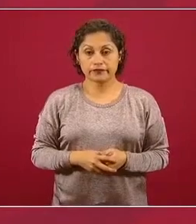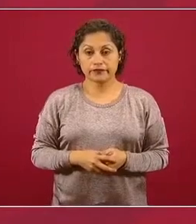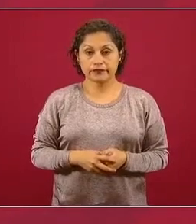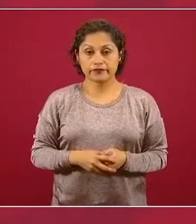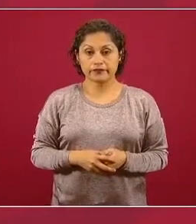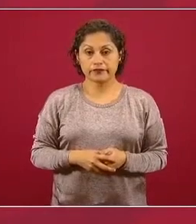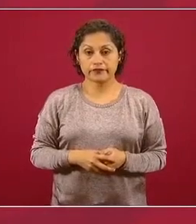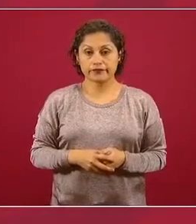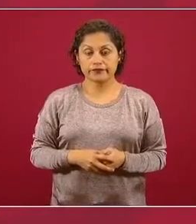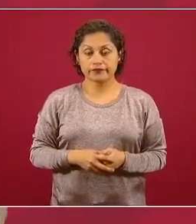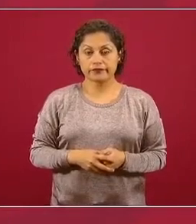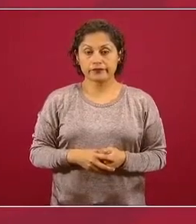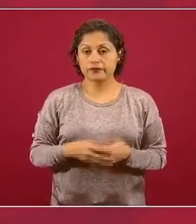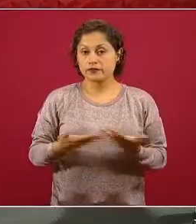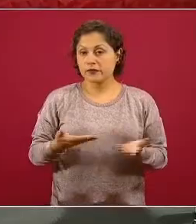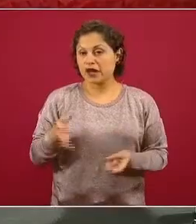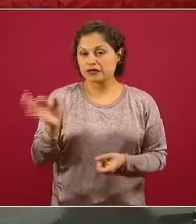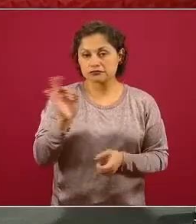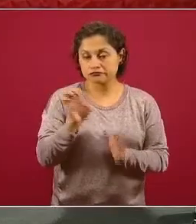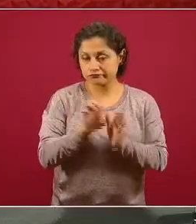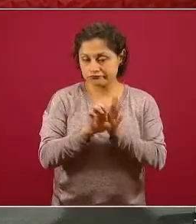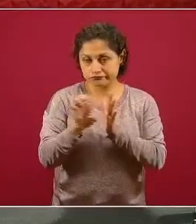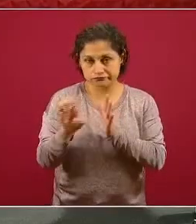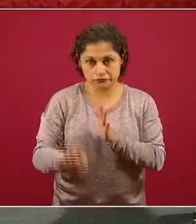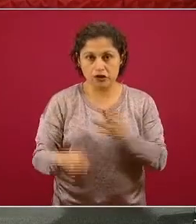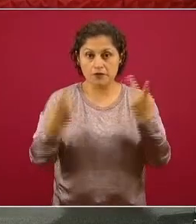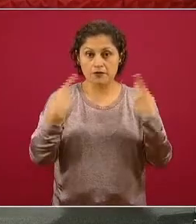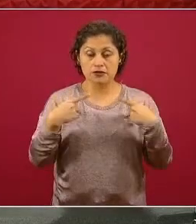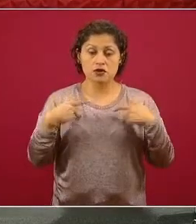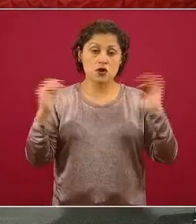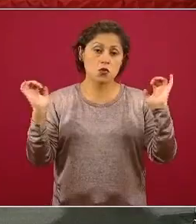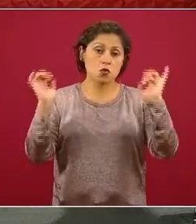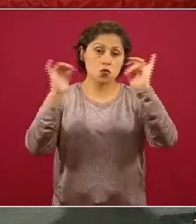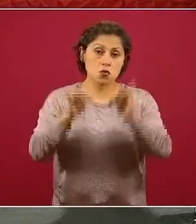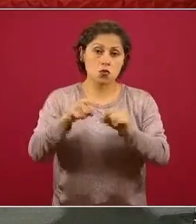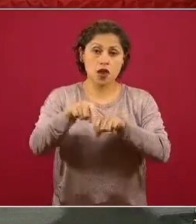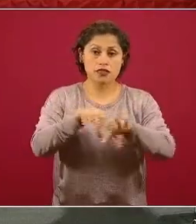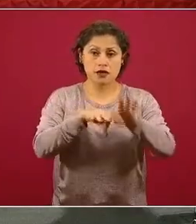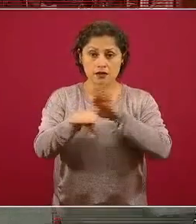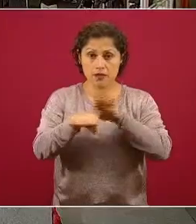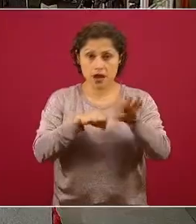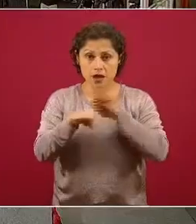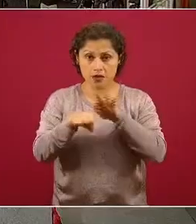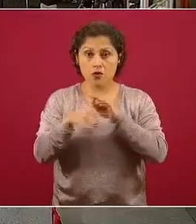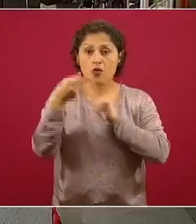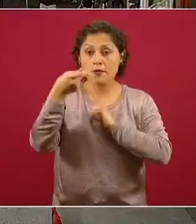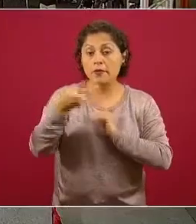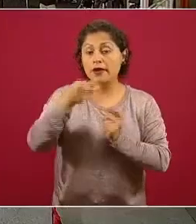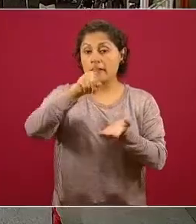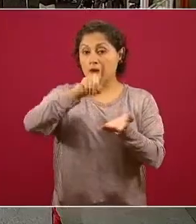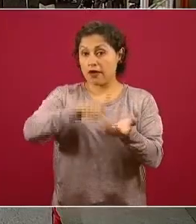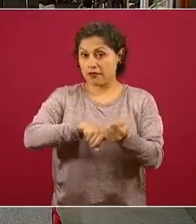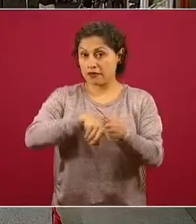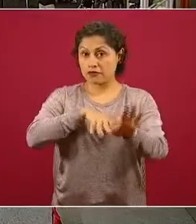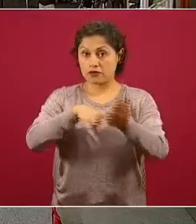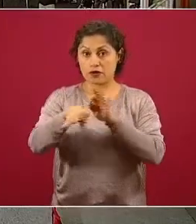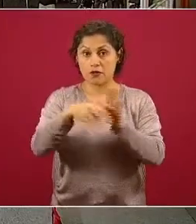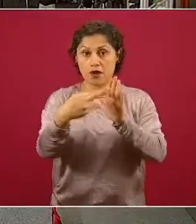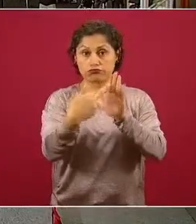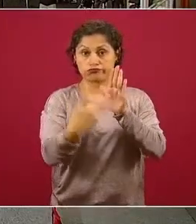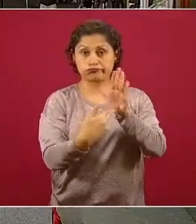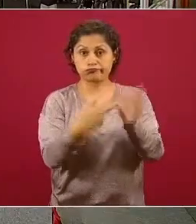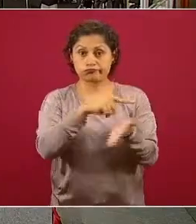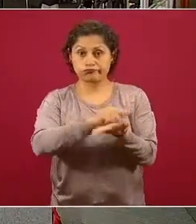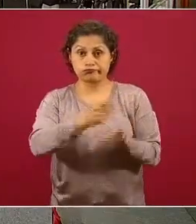en los sitios de encuentro, por ejemplo de trabajo, respetan los protocolos de seguridad